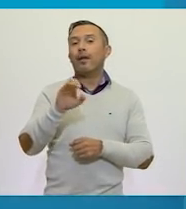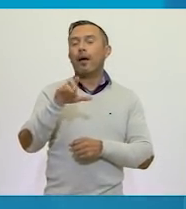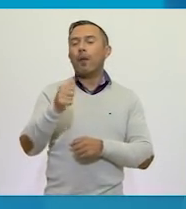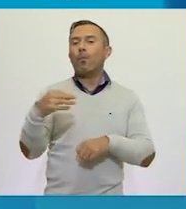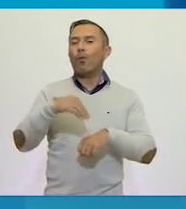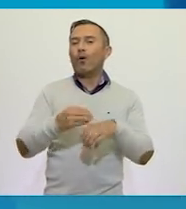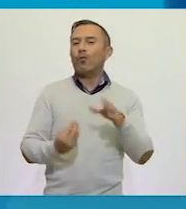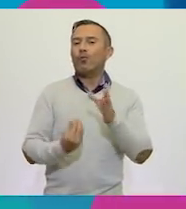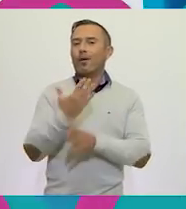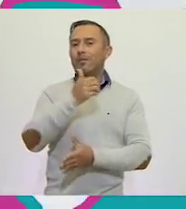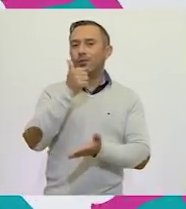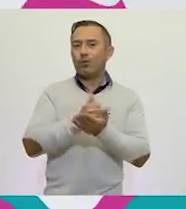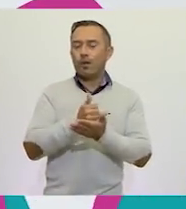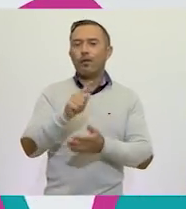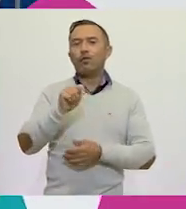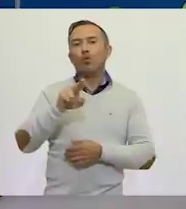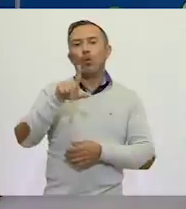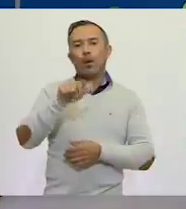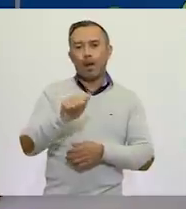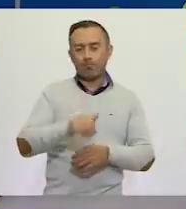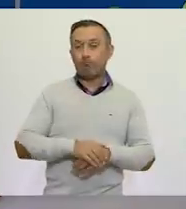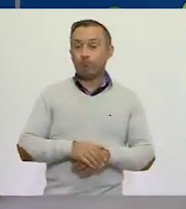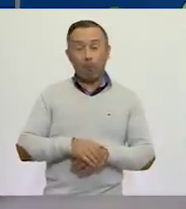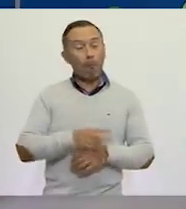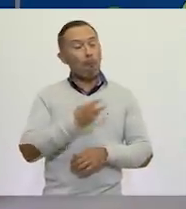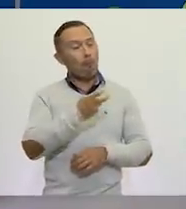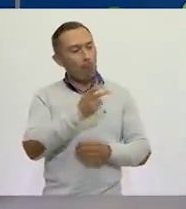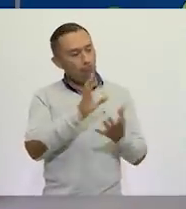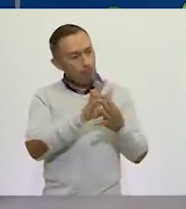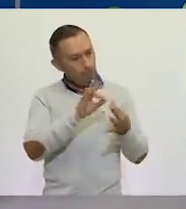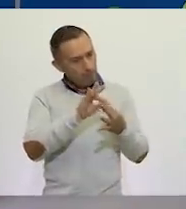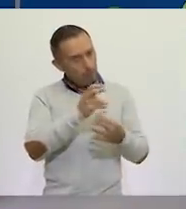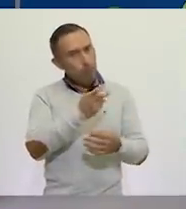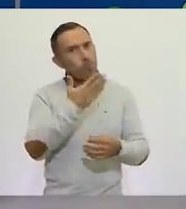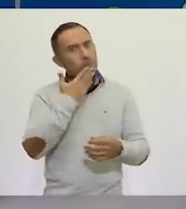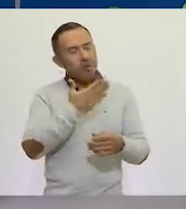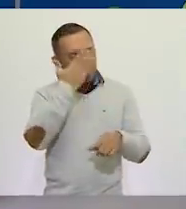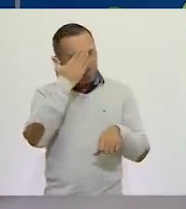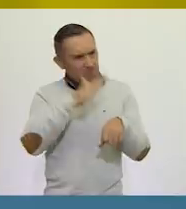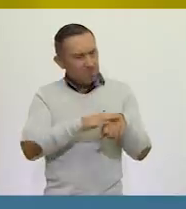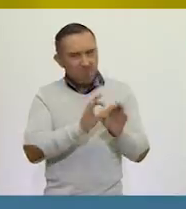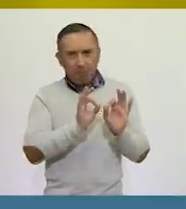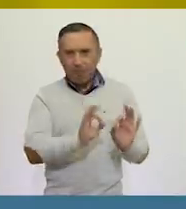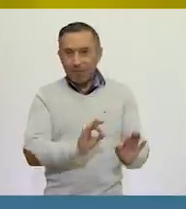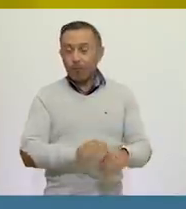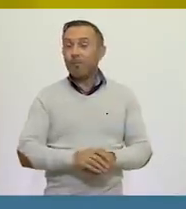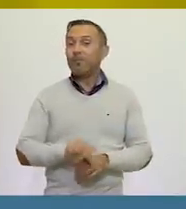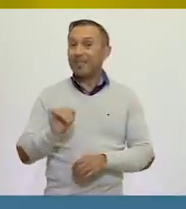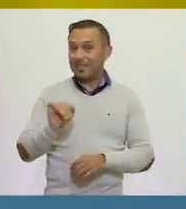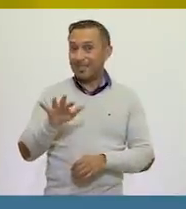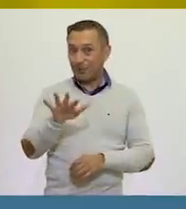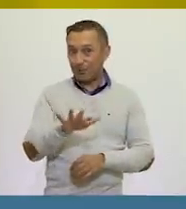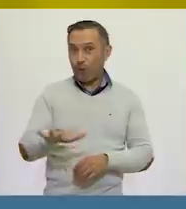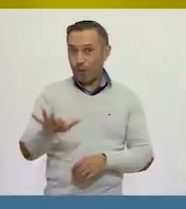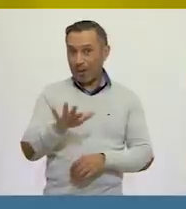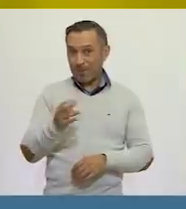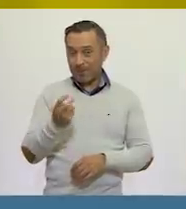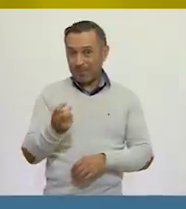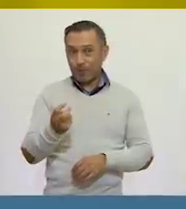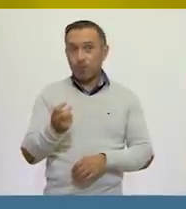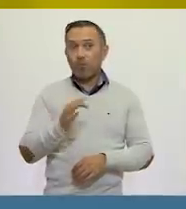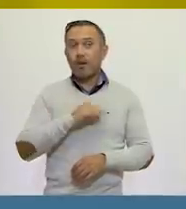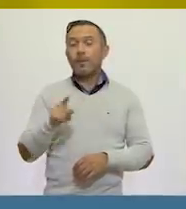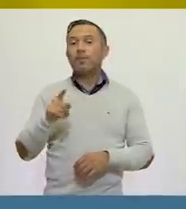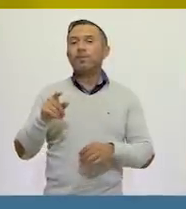de Tula. Muy bien, Juan Carlos, lo recuerdas perfectamente. Sí, en esa misma zona en la que el